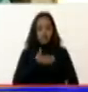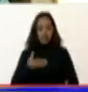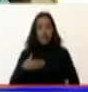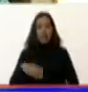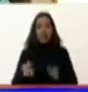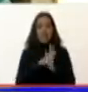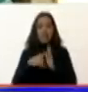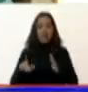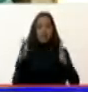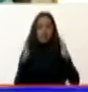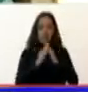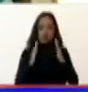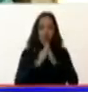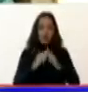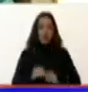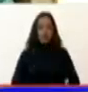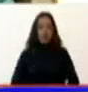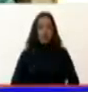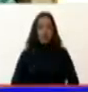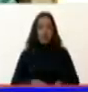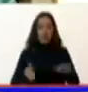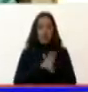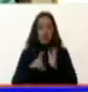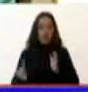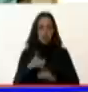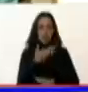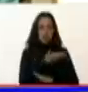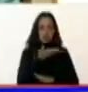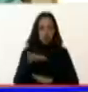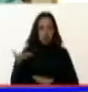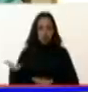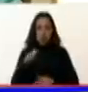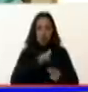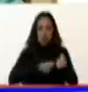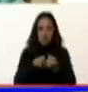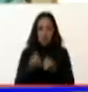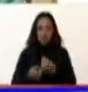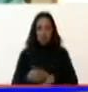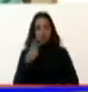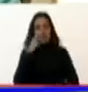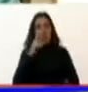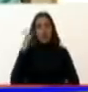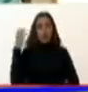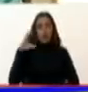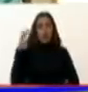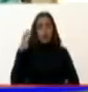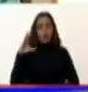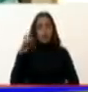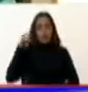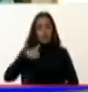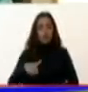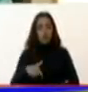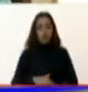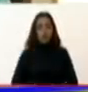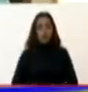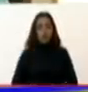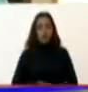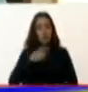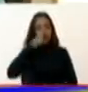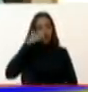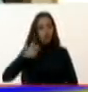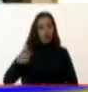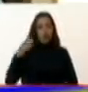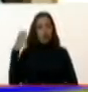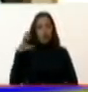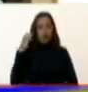vivienda, exigiendo derecho a la distribución de la riqueza. Miren Colombia hoy, el pueblo de Colombia se